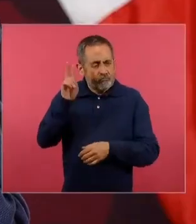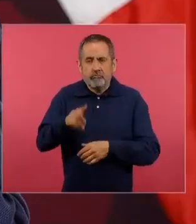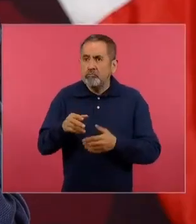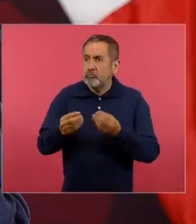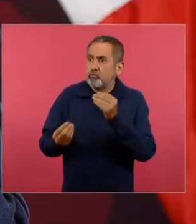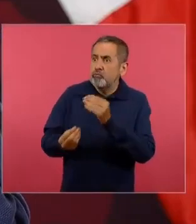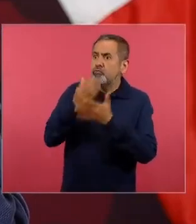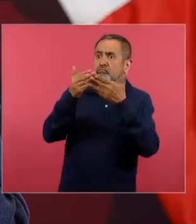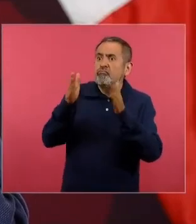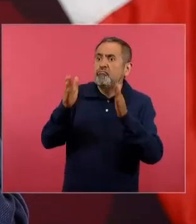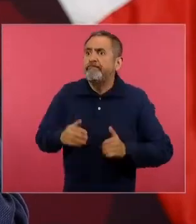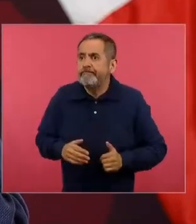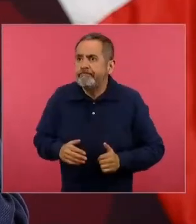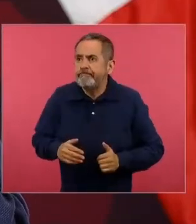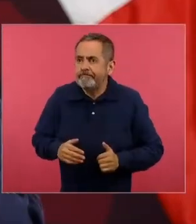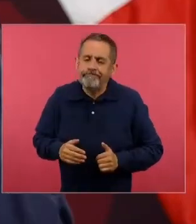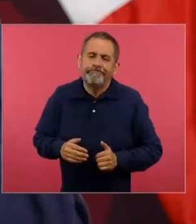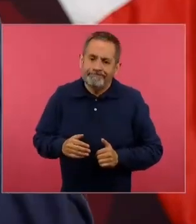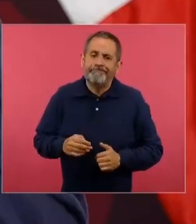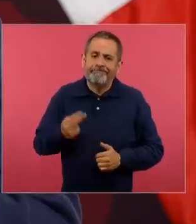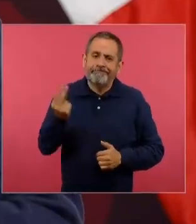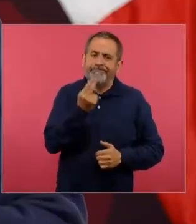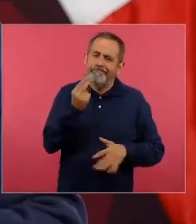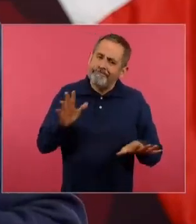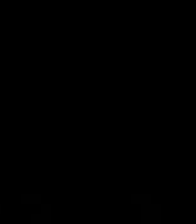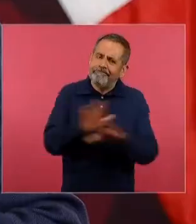realidad actual tenemos que cambiarla.